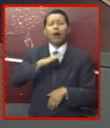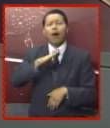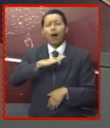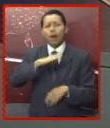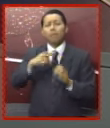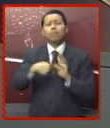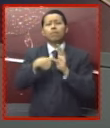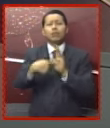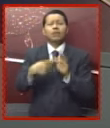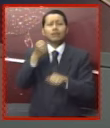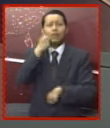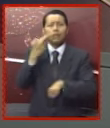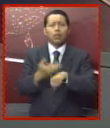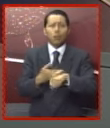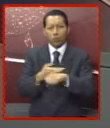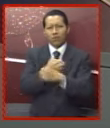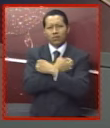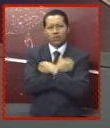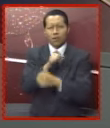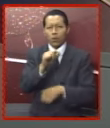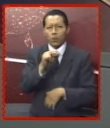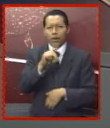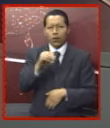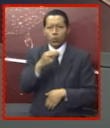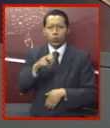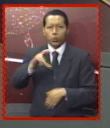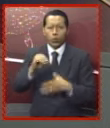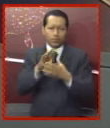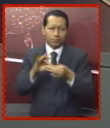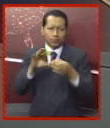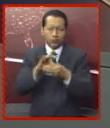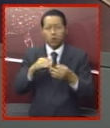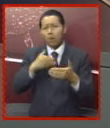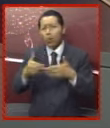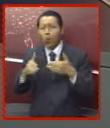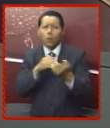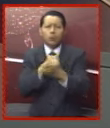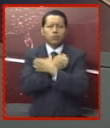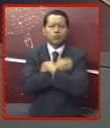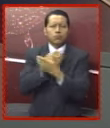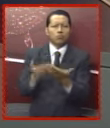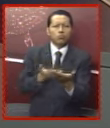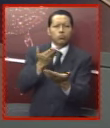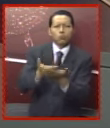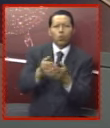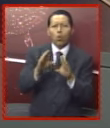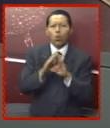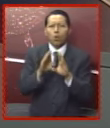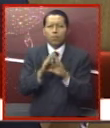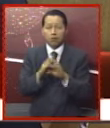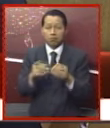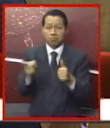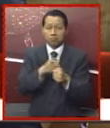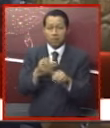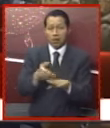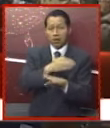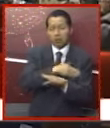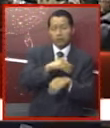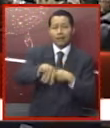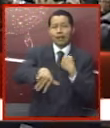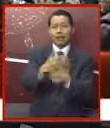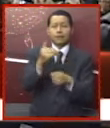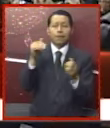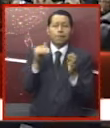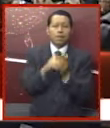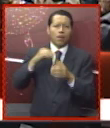del secretario de Educación, Aurelio Nuño. Informó que la propuesta de modelo educativo se construyó luego de recibir más de 15,000